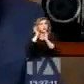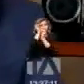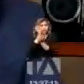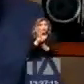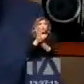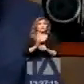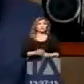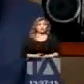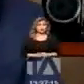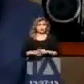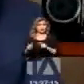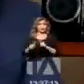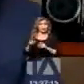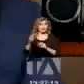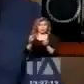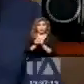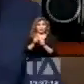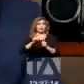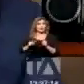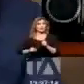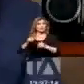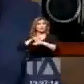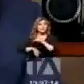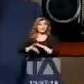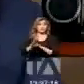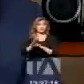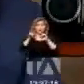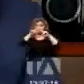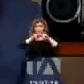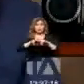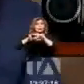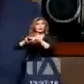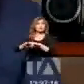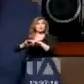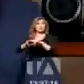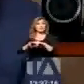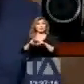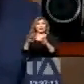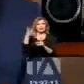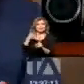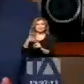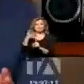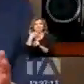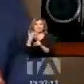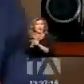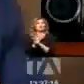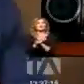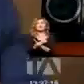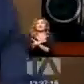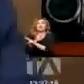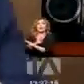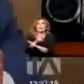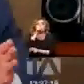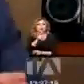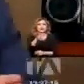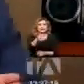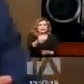en ese momento tiene que ingresar el equipo de salud para poder hacer una revisión y poder tomar las medidas que correspondan de separar a esa